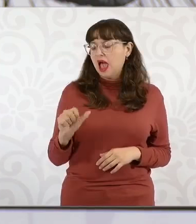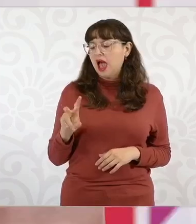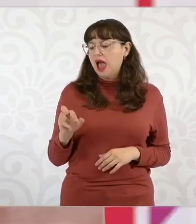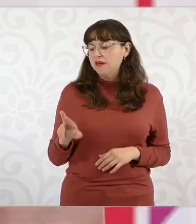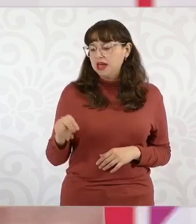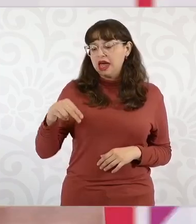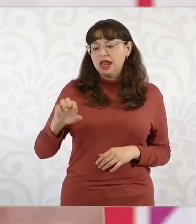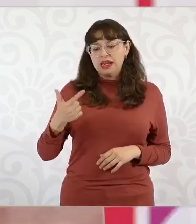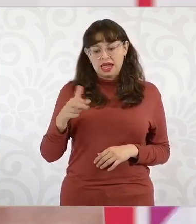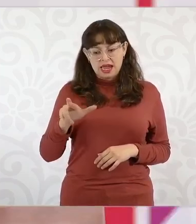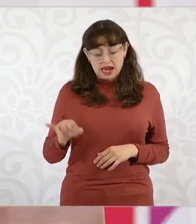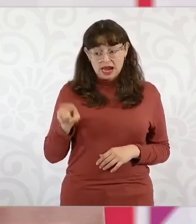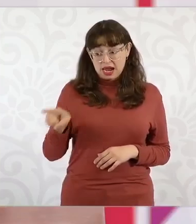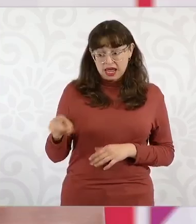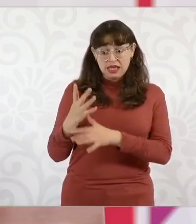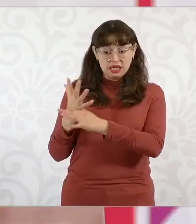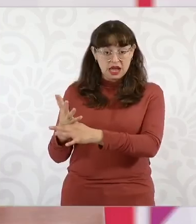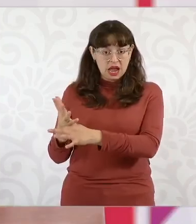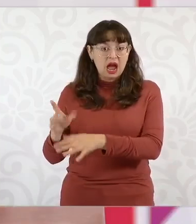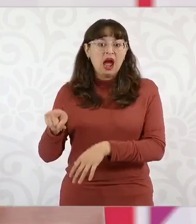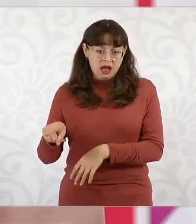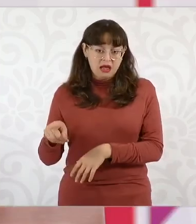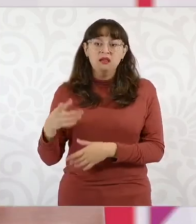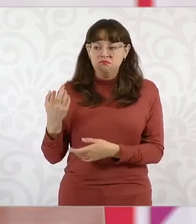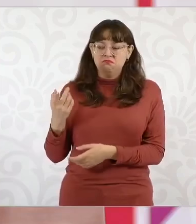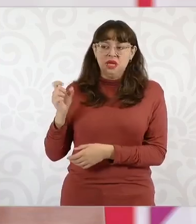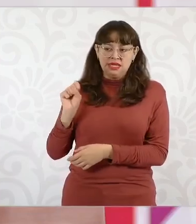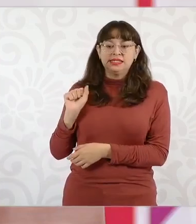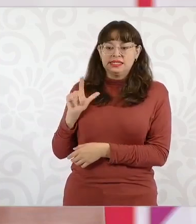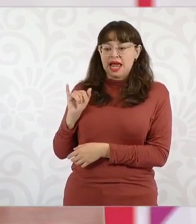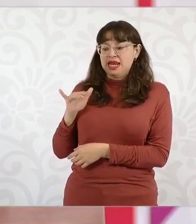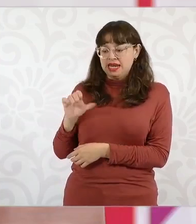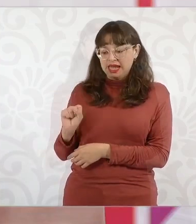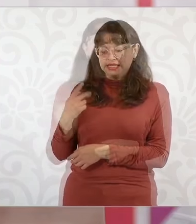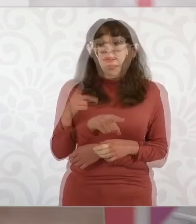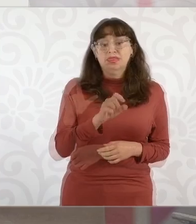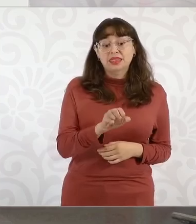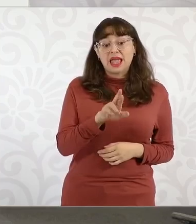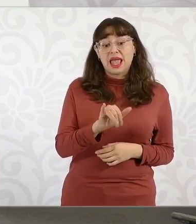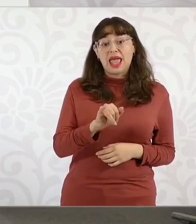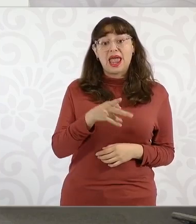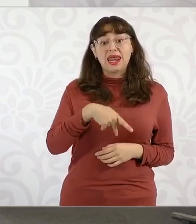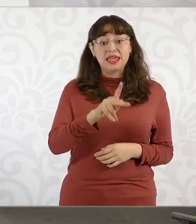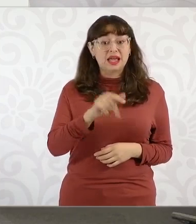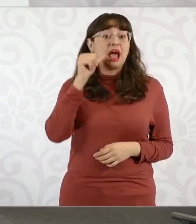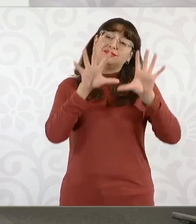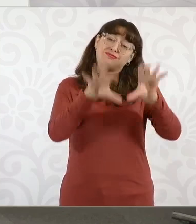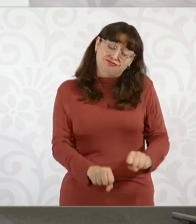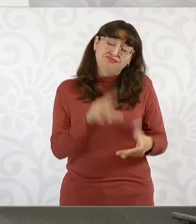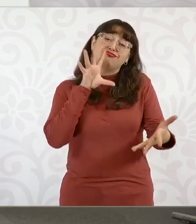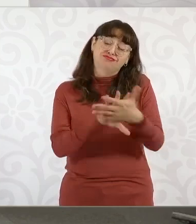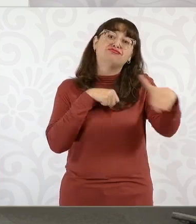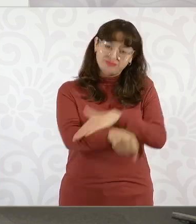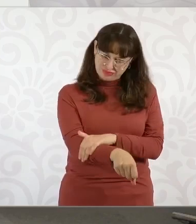Negre publicó que a él lo había contratado Salinas Pliego. Eso lo publicó en sus propias redes sociales, no es. Ayer fue detenido